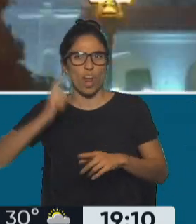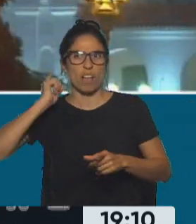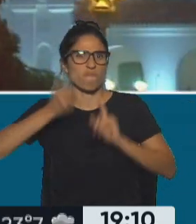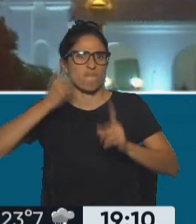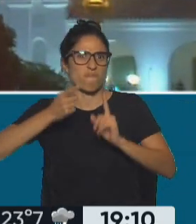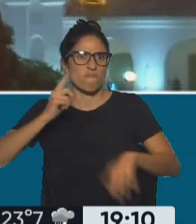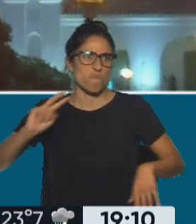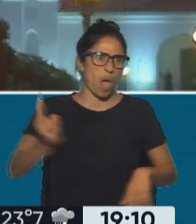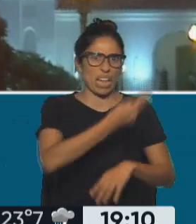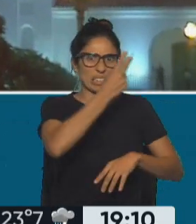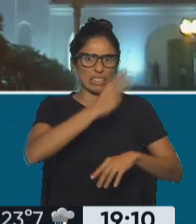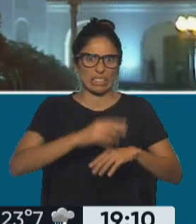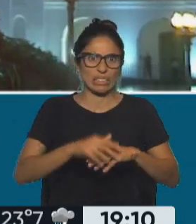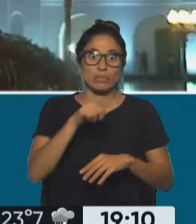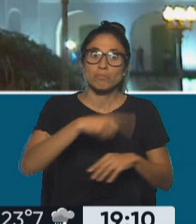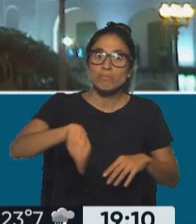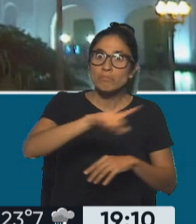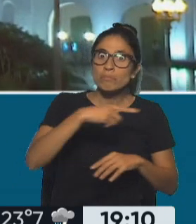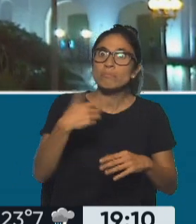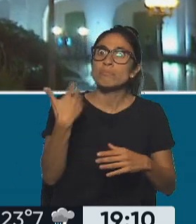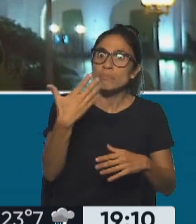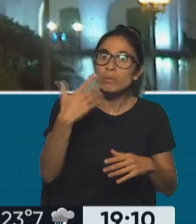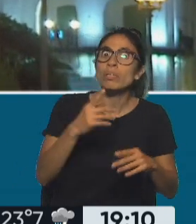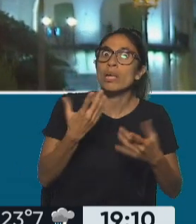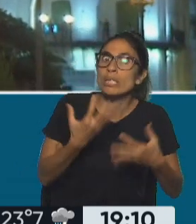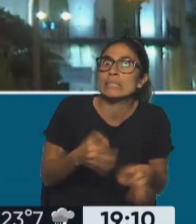eros particular. Mediante